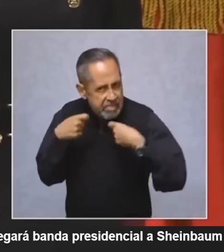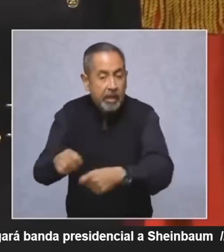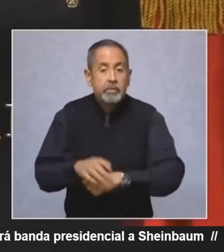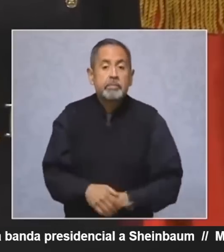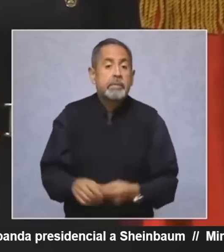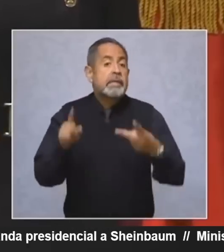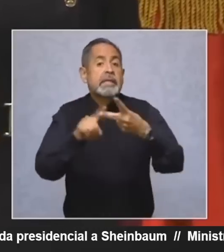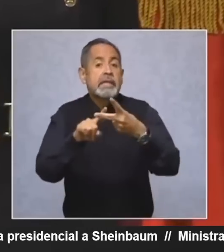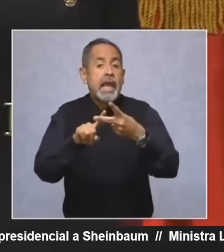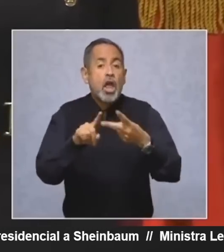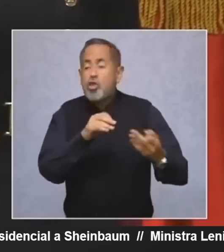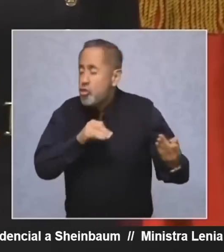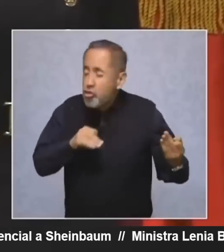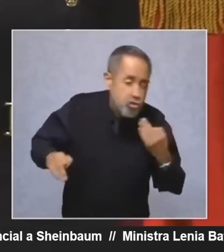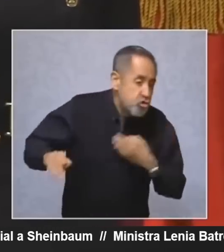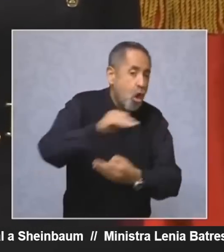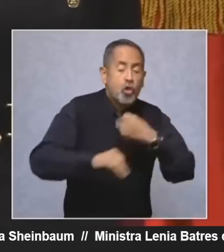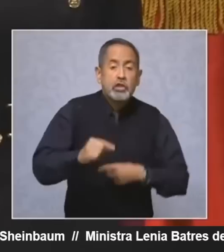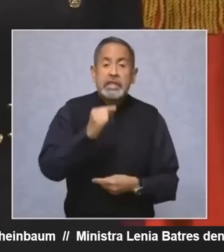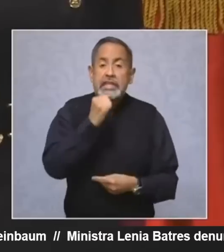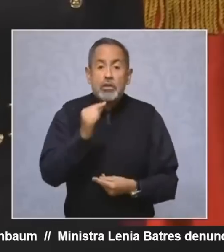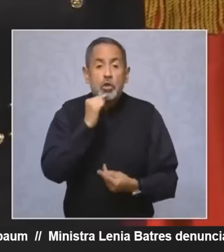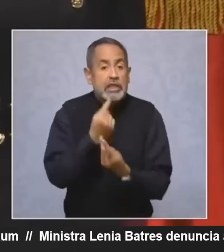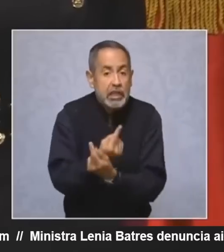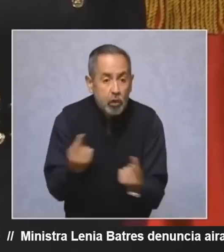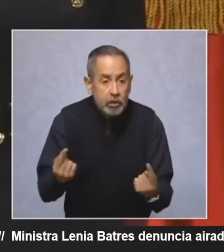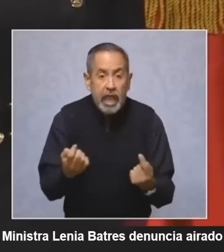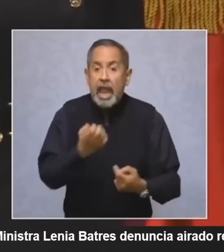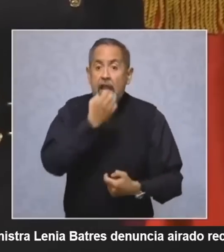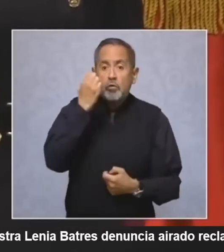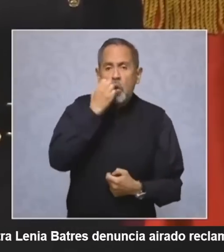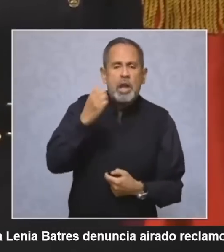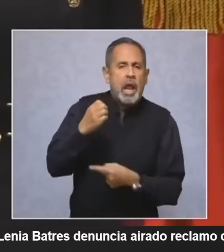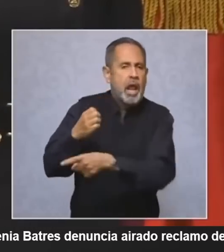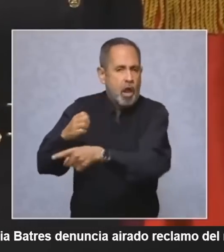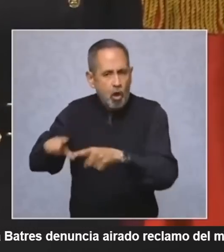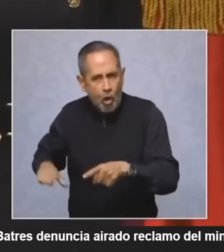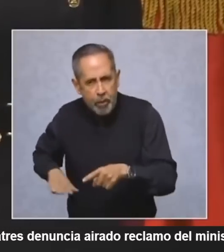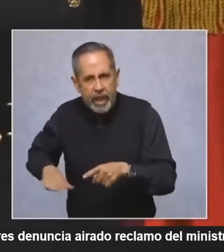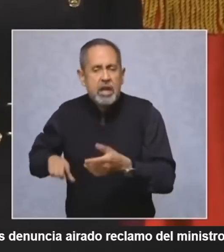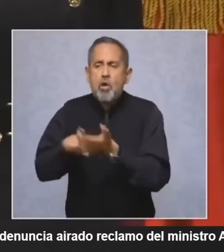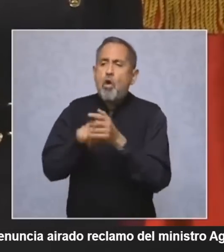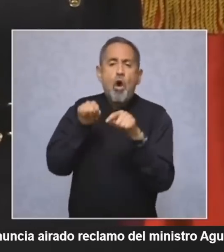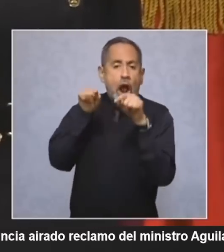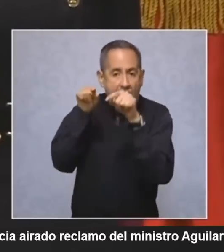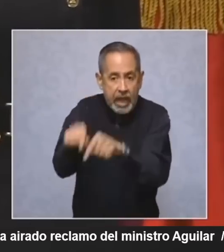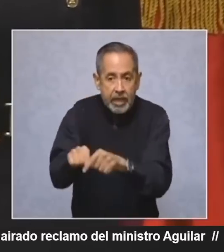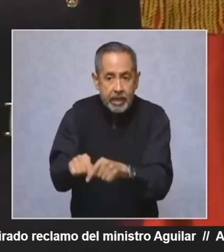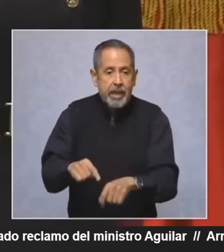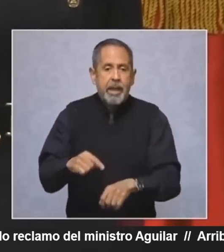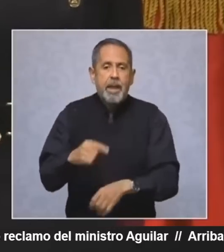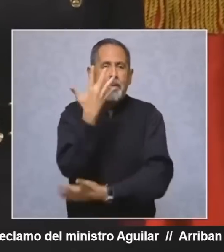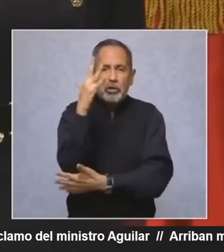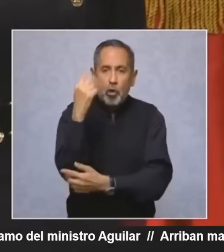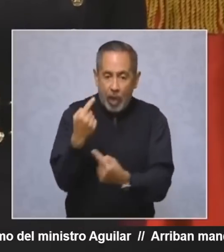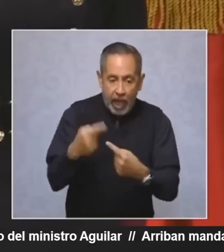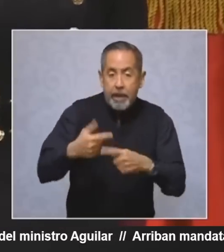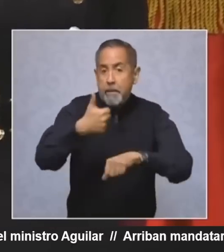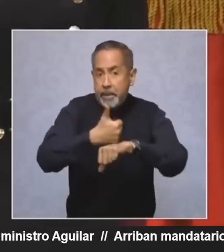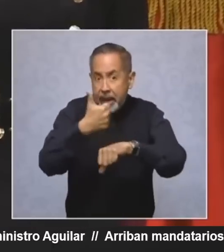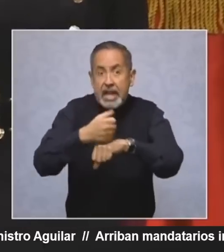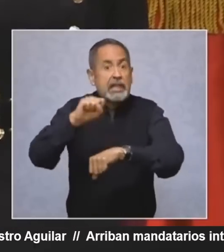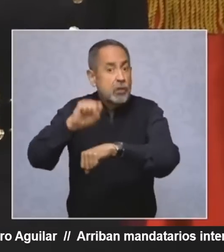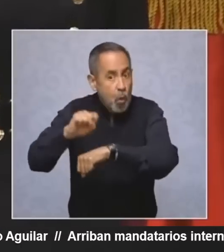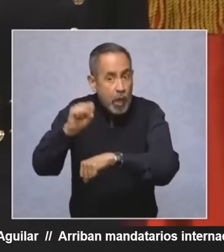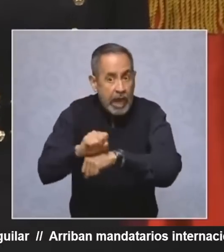Todos los niños y niñas que vayan a escuela pública o que van a escuela pública de preescolar, primaria y